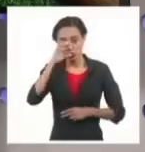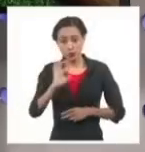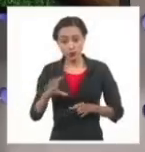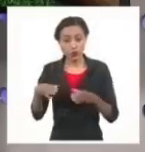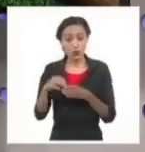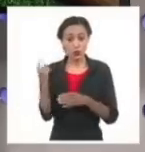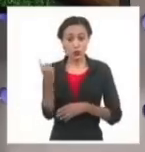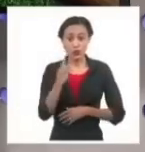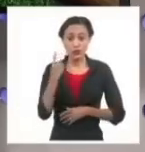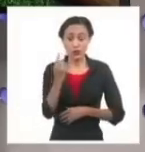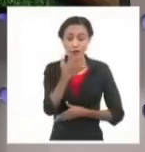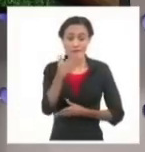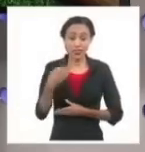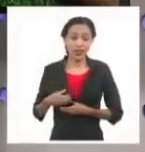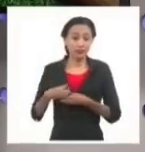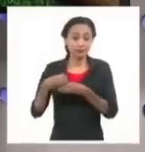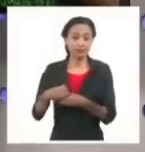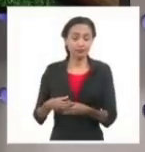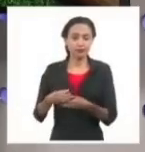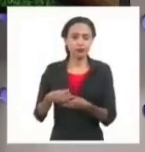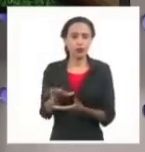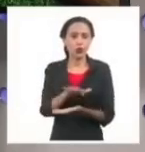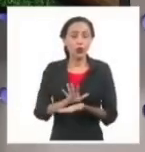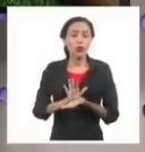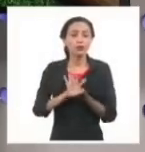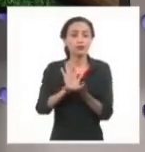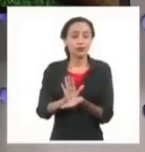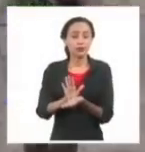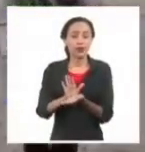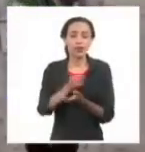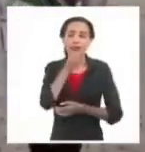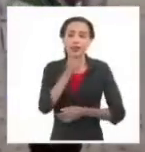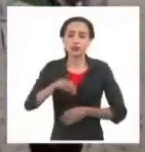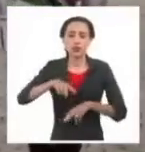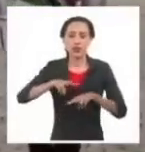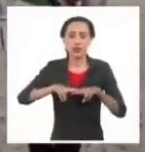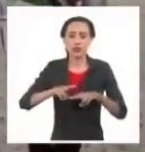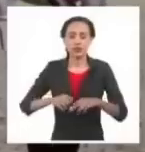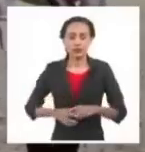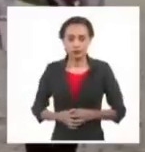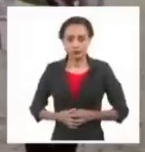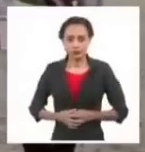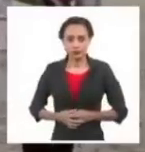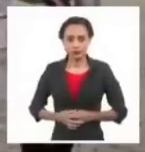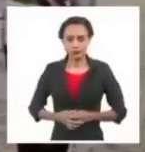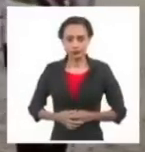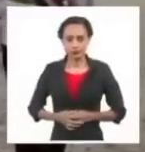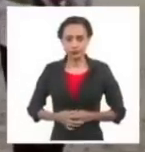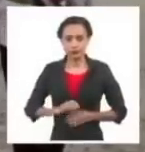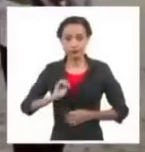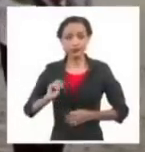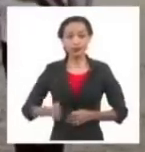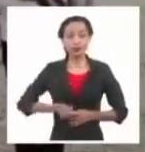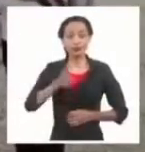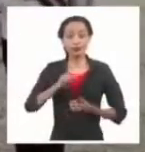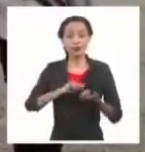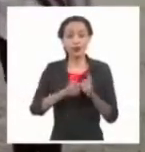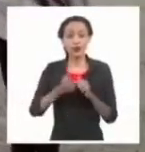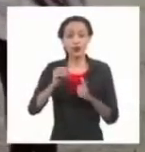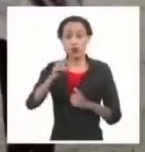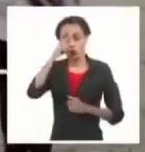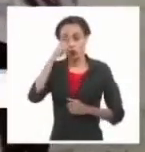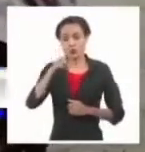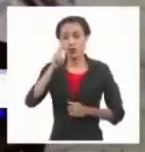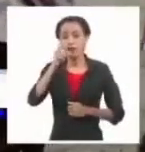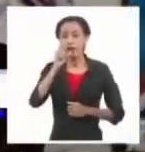abanderado hoy en el memorial de la denuncia aquí en la habana el presidente del inder oval comentó montilla